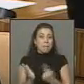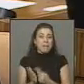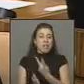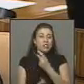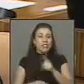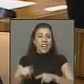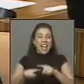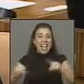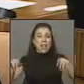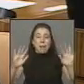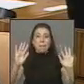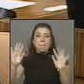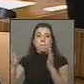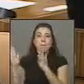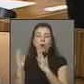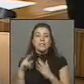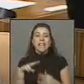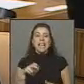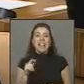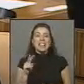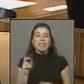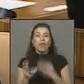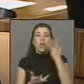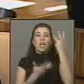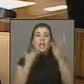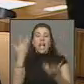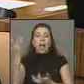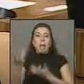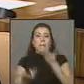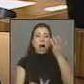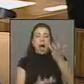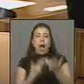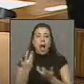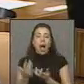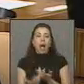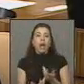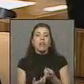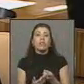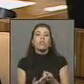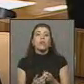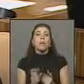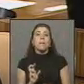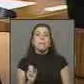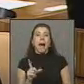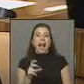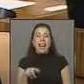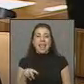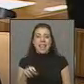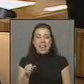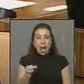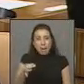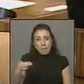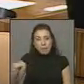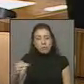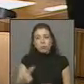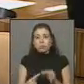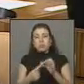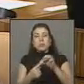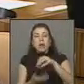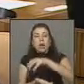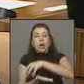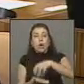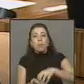hectáreas de bosque nativo han resultado quemados por incendios forestales en la provincia de Palena, siendo las principales comunas